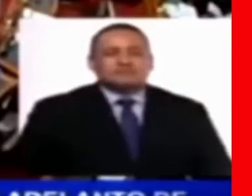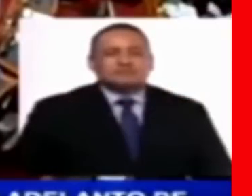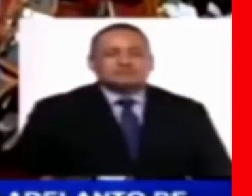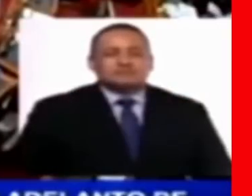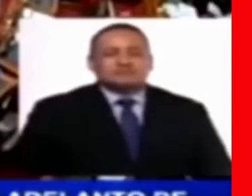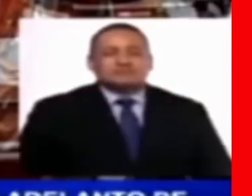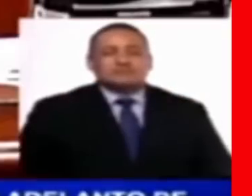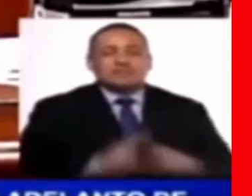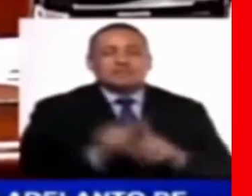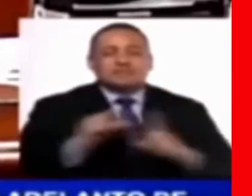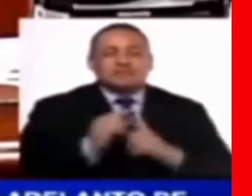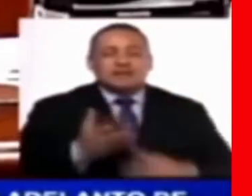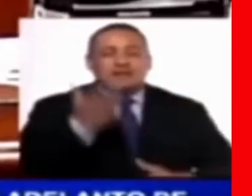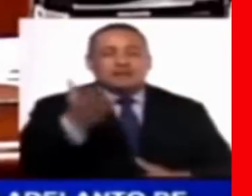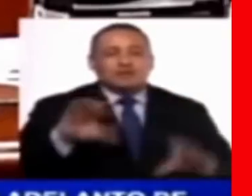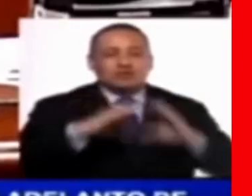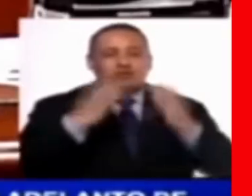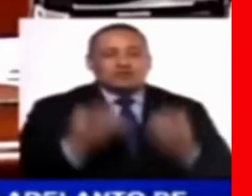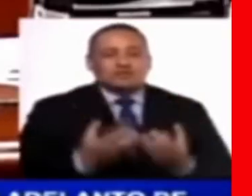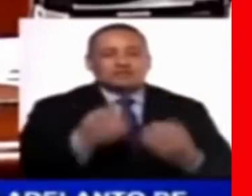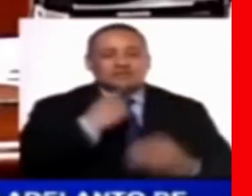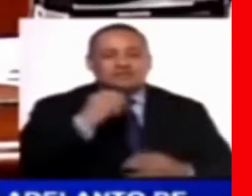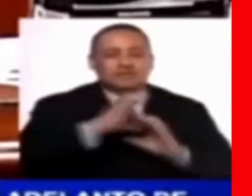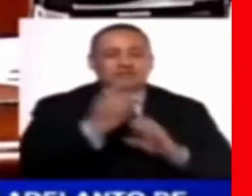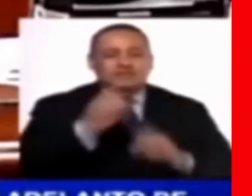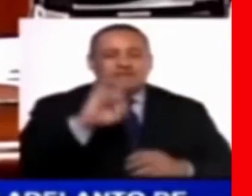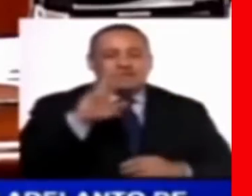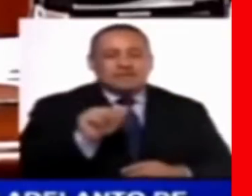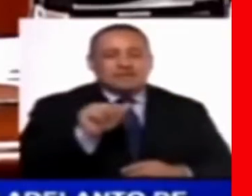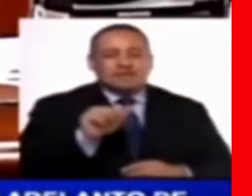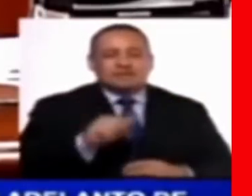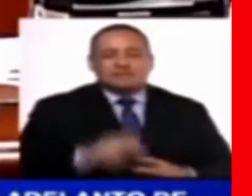Tiene la palabra congresista Guerra García.